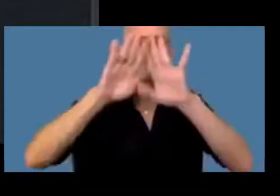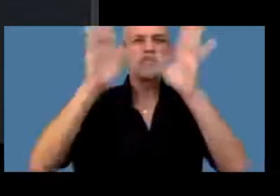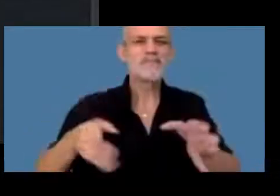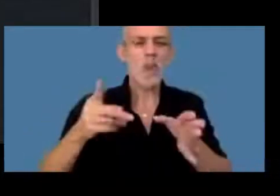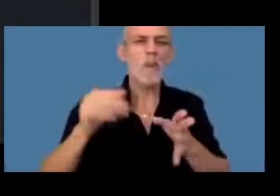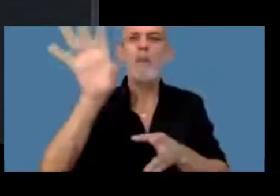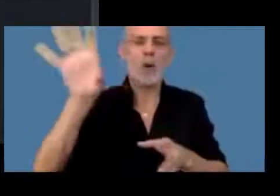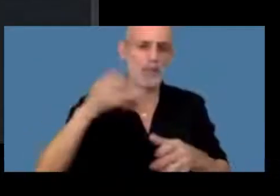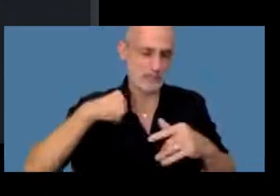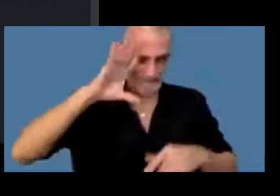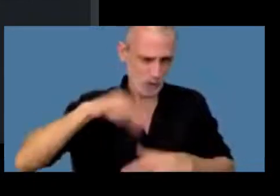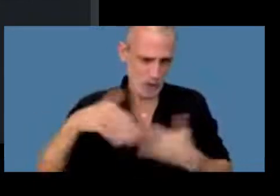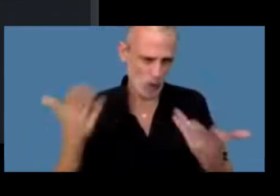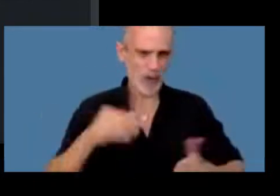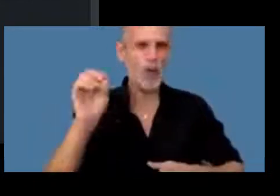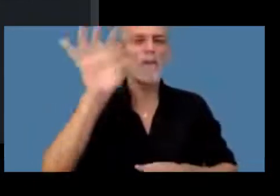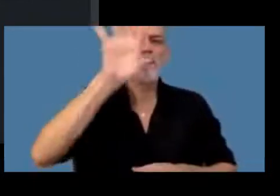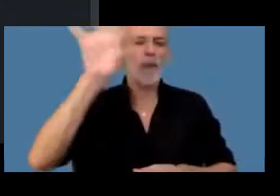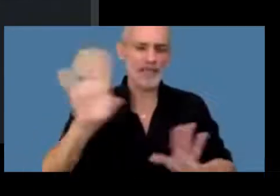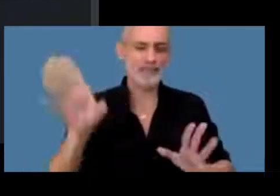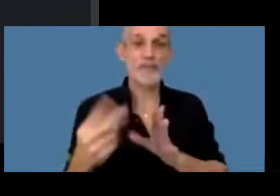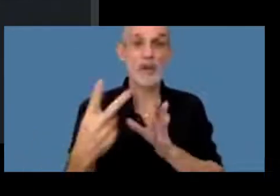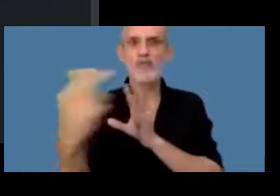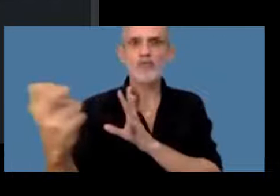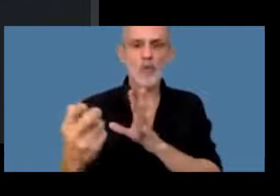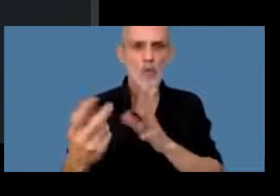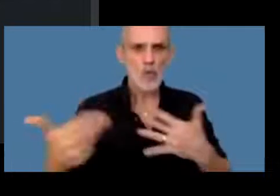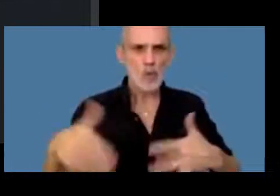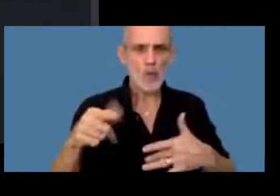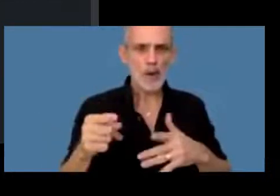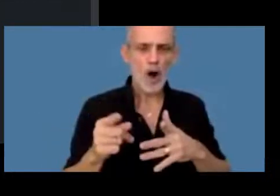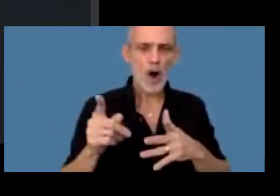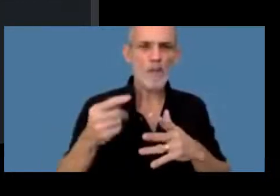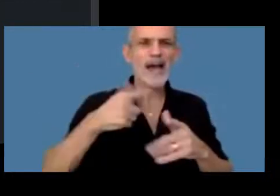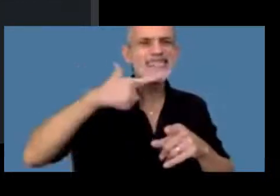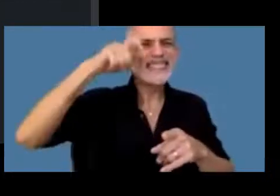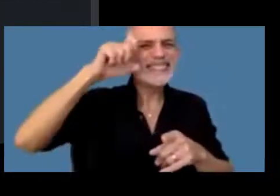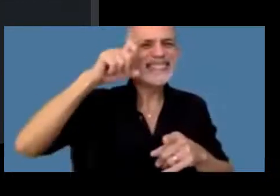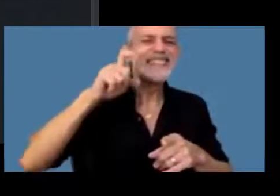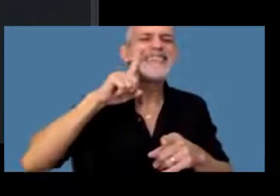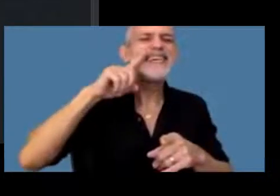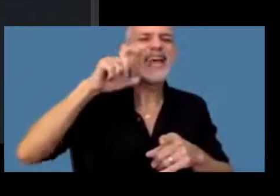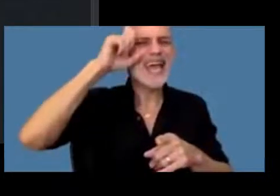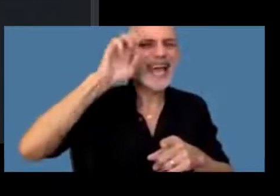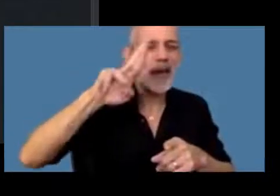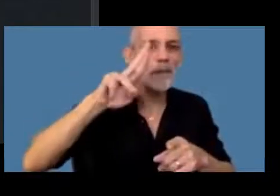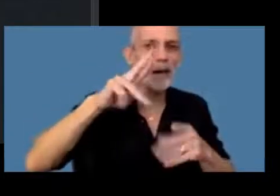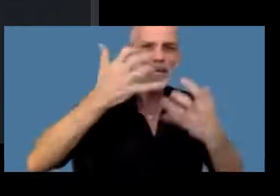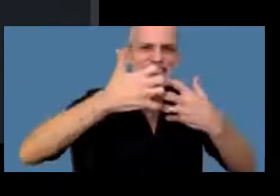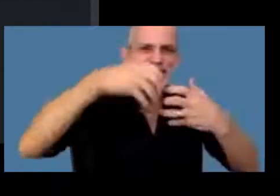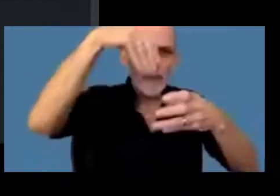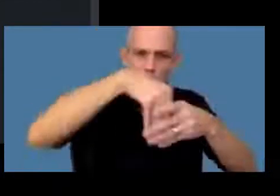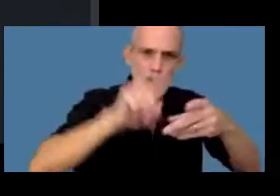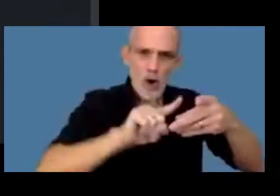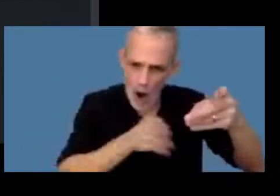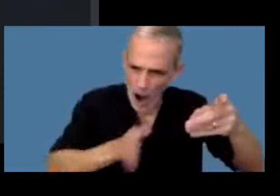era, en donde había retenciones impresionantes que iban por fuera del CIRCREP y por afuera de las